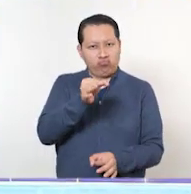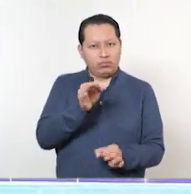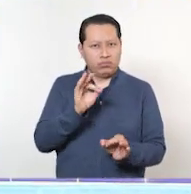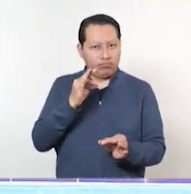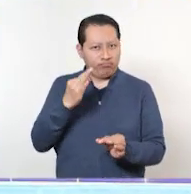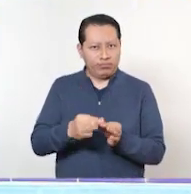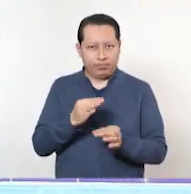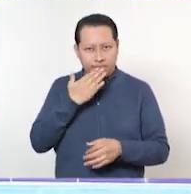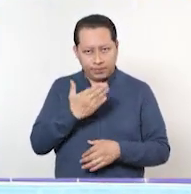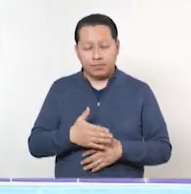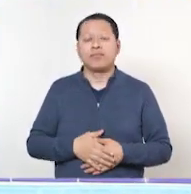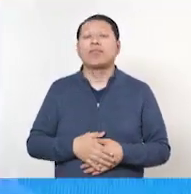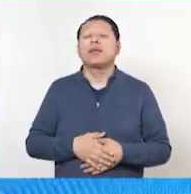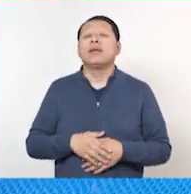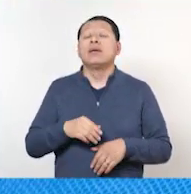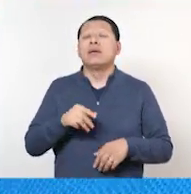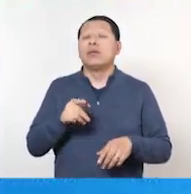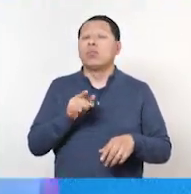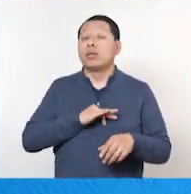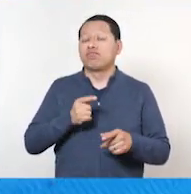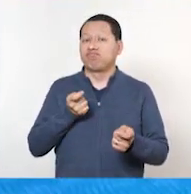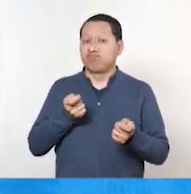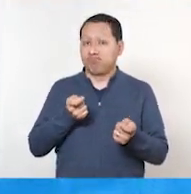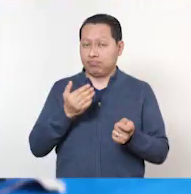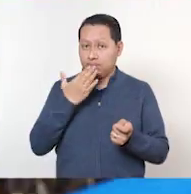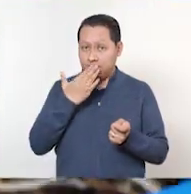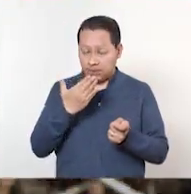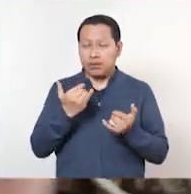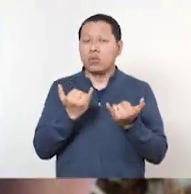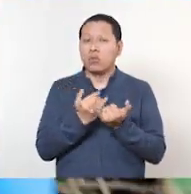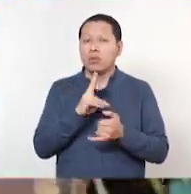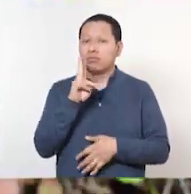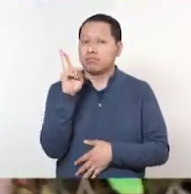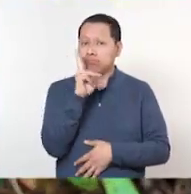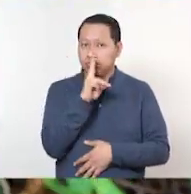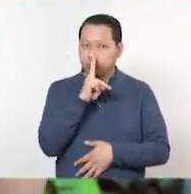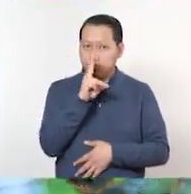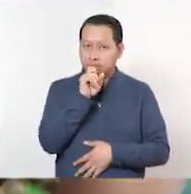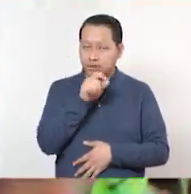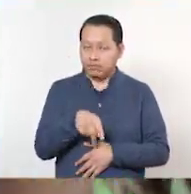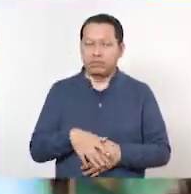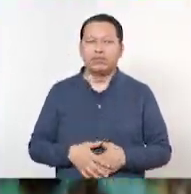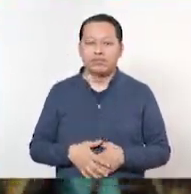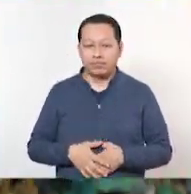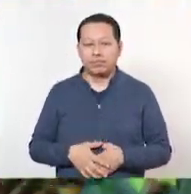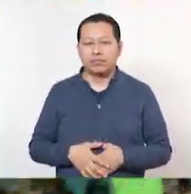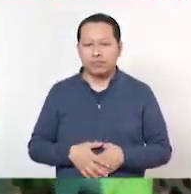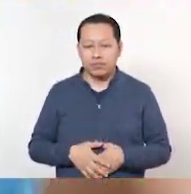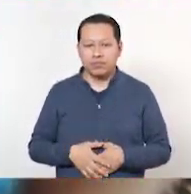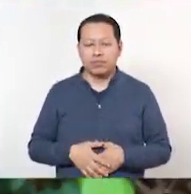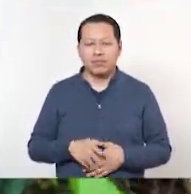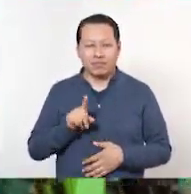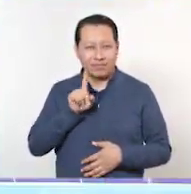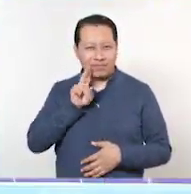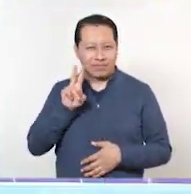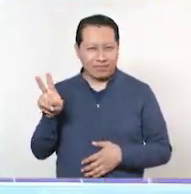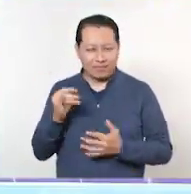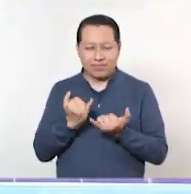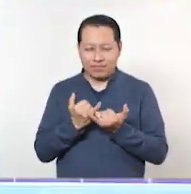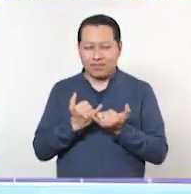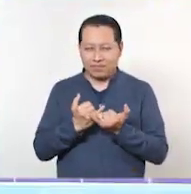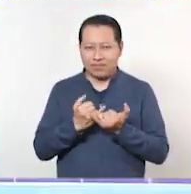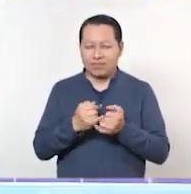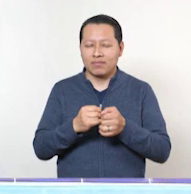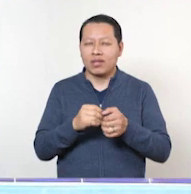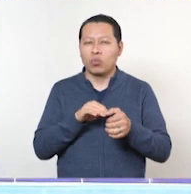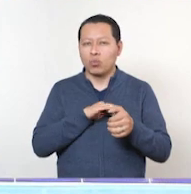controlen su movimiento, muy bien. Respira, arriba rodillas, arriba, que la